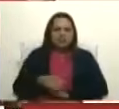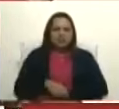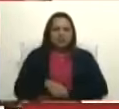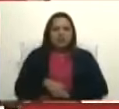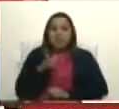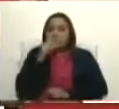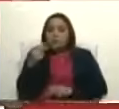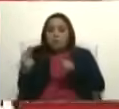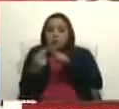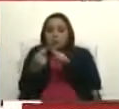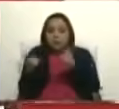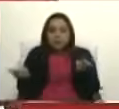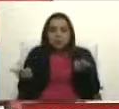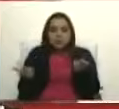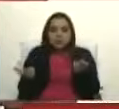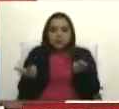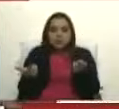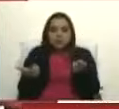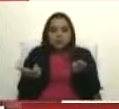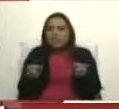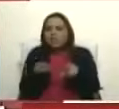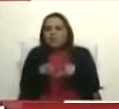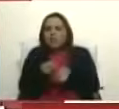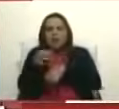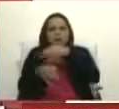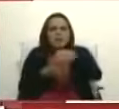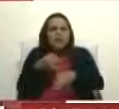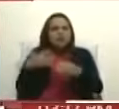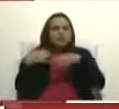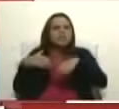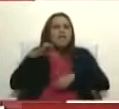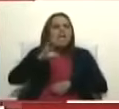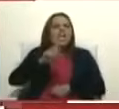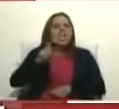Nadie sabe, para nosotros está hablando la ExxonMobil.